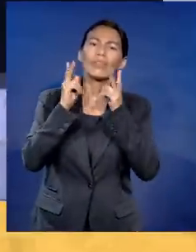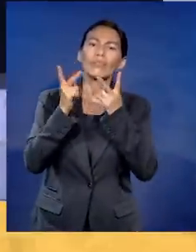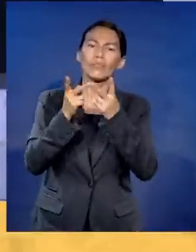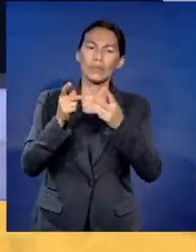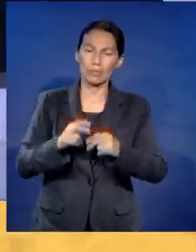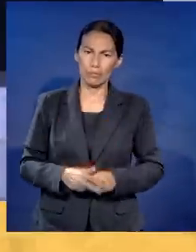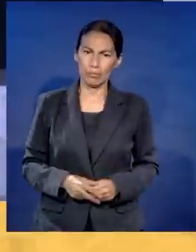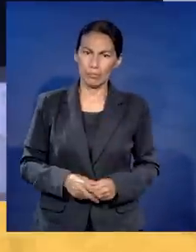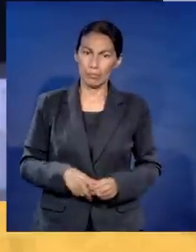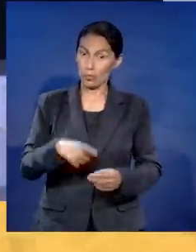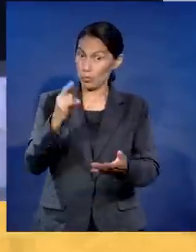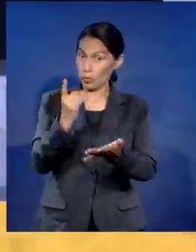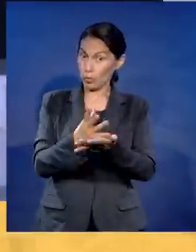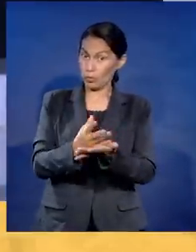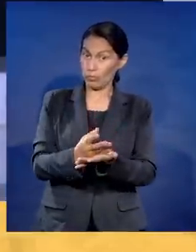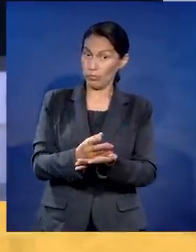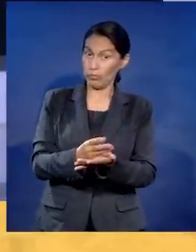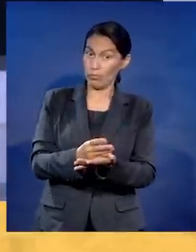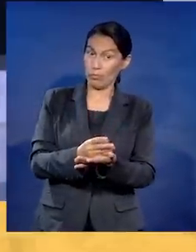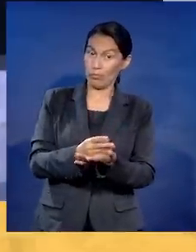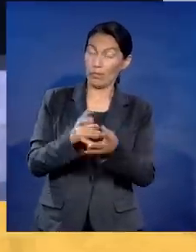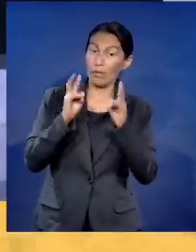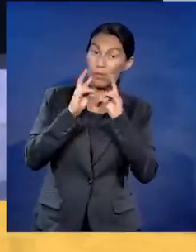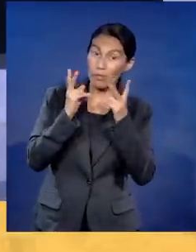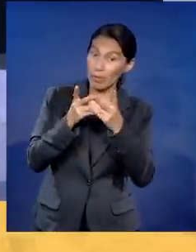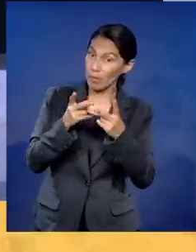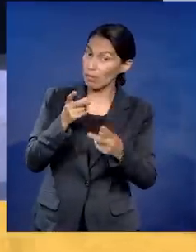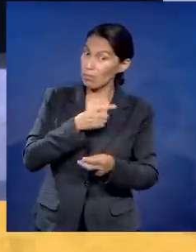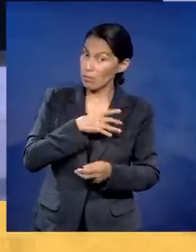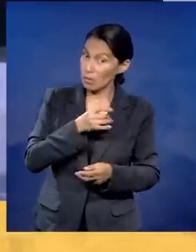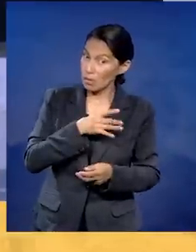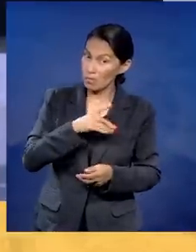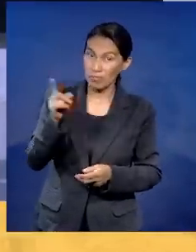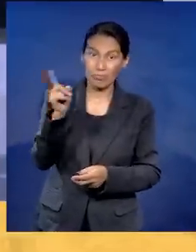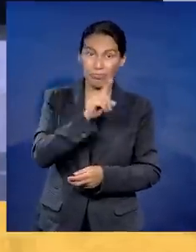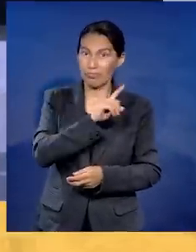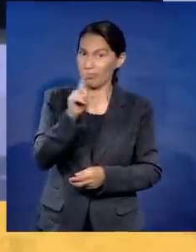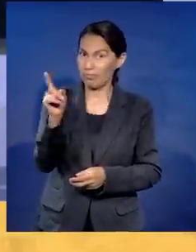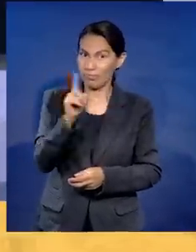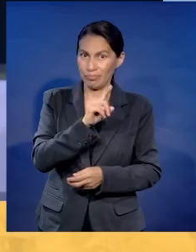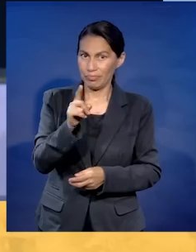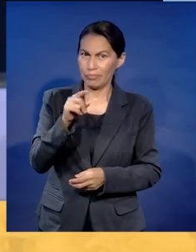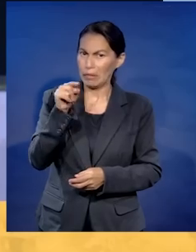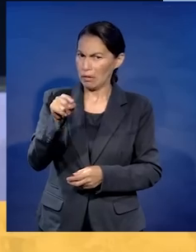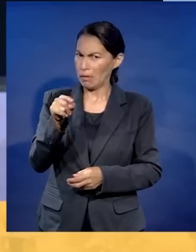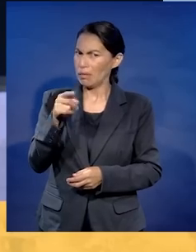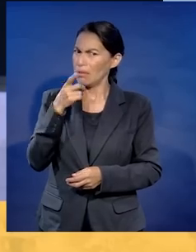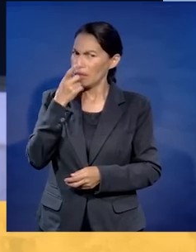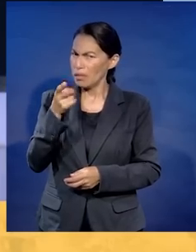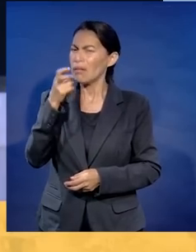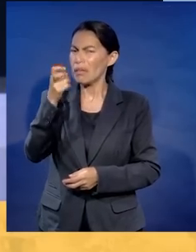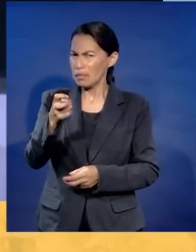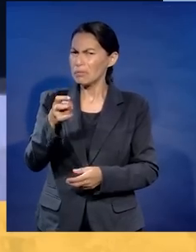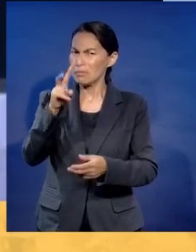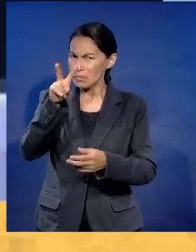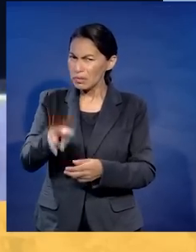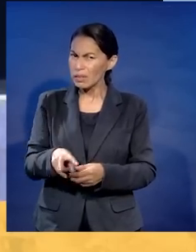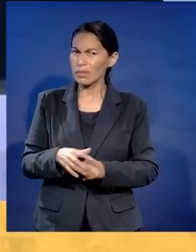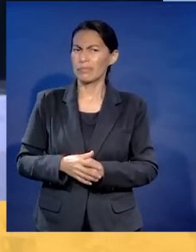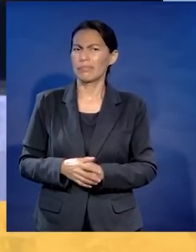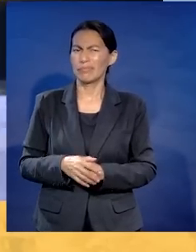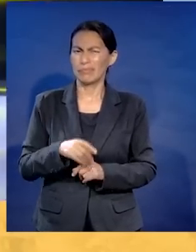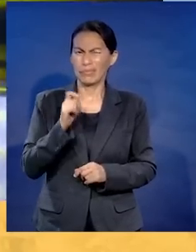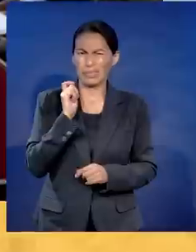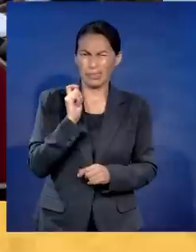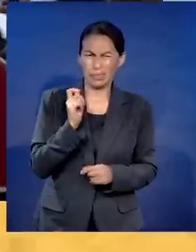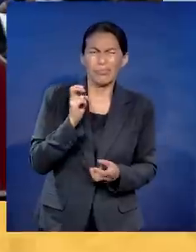dijo, éntrenle chiquitos, fue Pedro. Pedro no tenía miedo. Lo que él dijo era verdad.